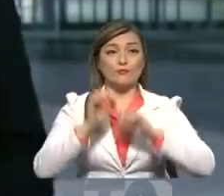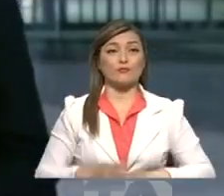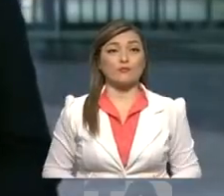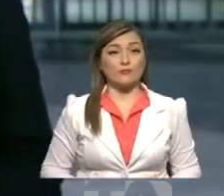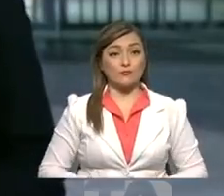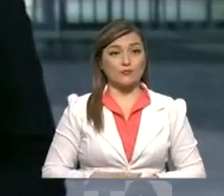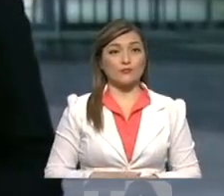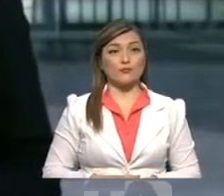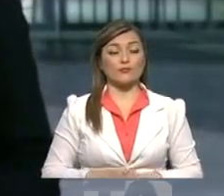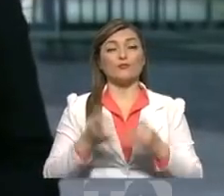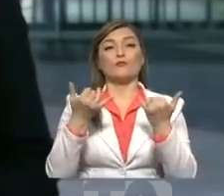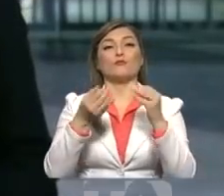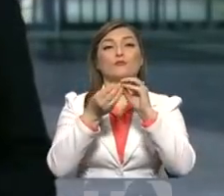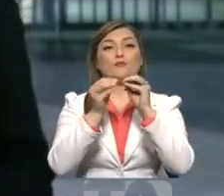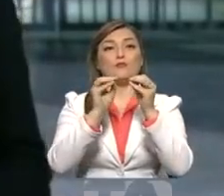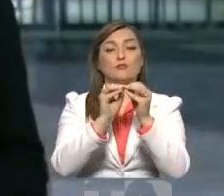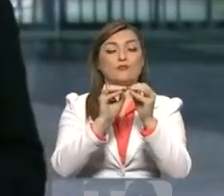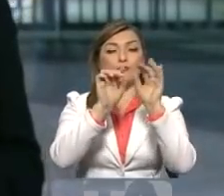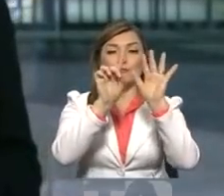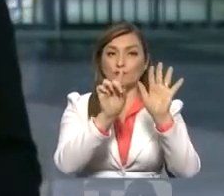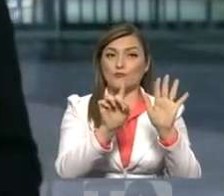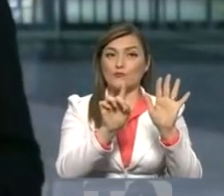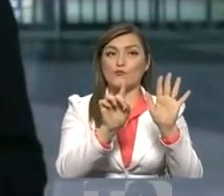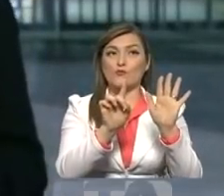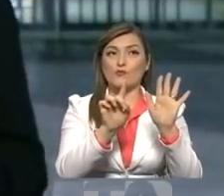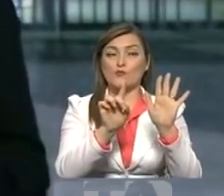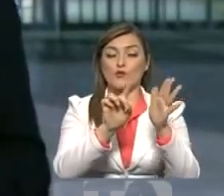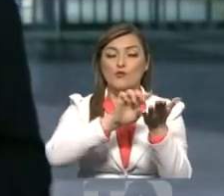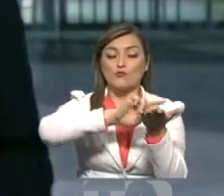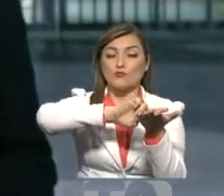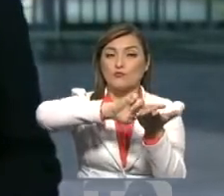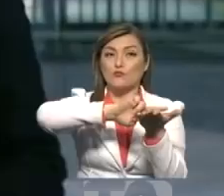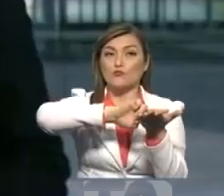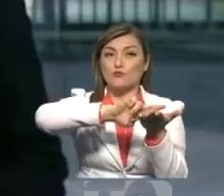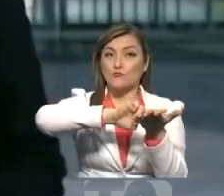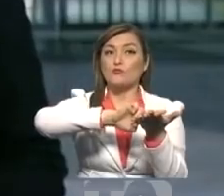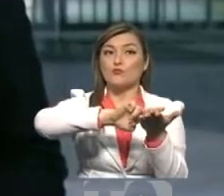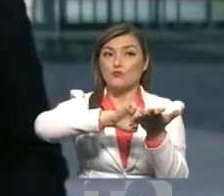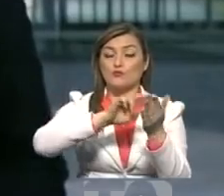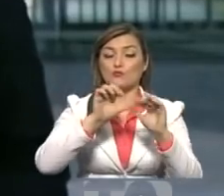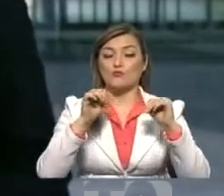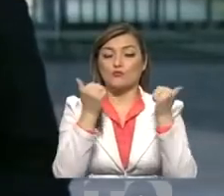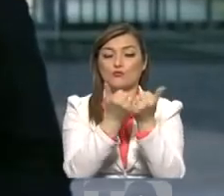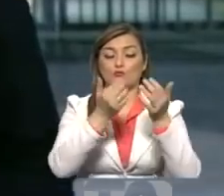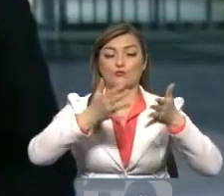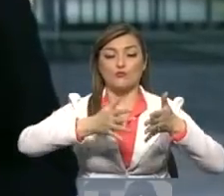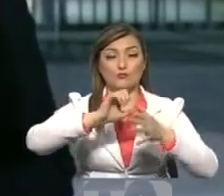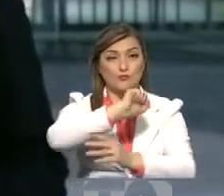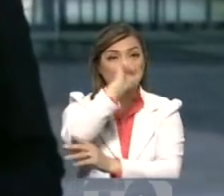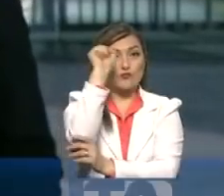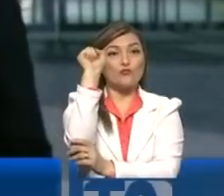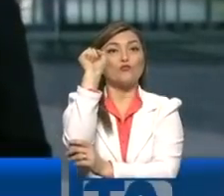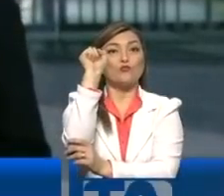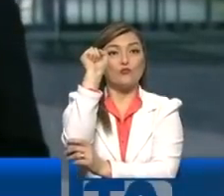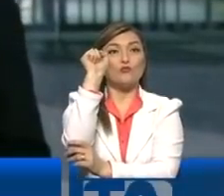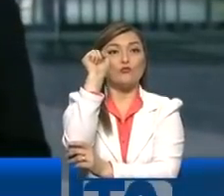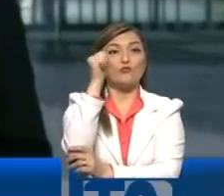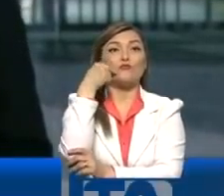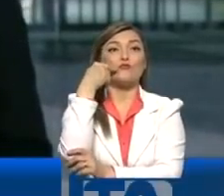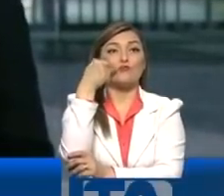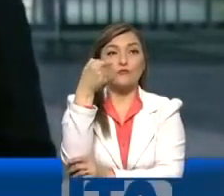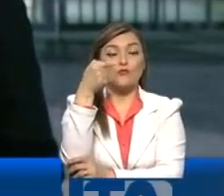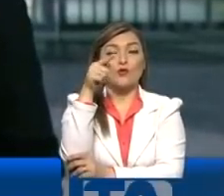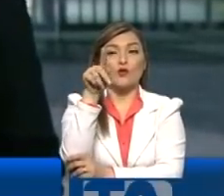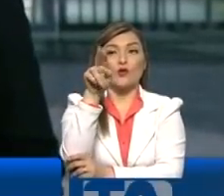hoy, el Partido Social Cristiano tuvo una reunión con sus asambleístas electos. Ellos han mencionado, y